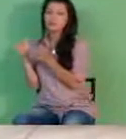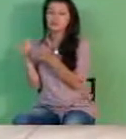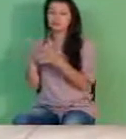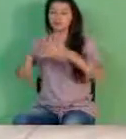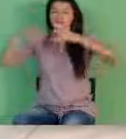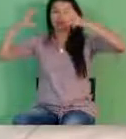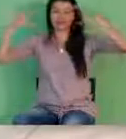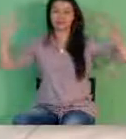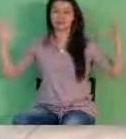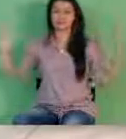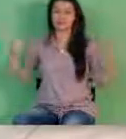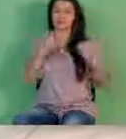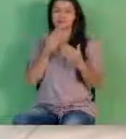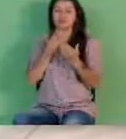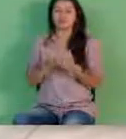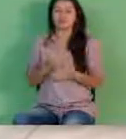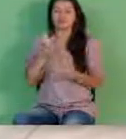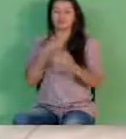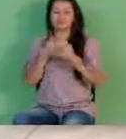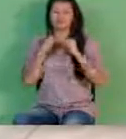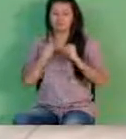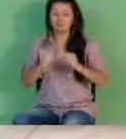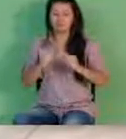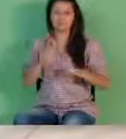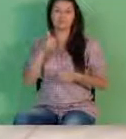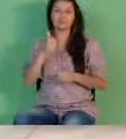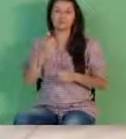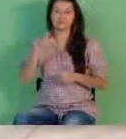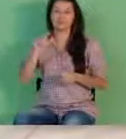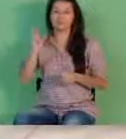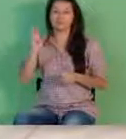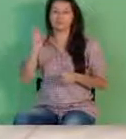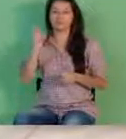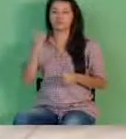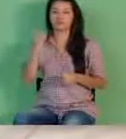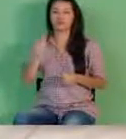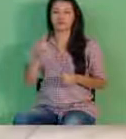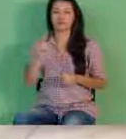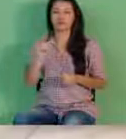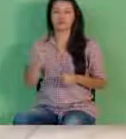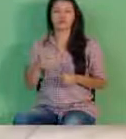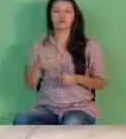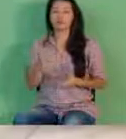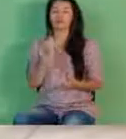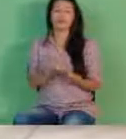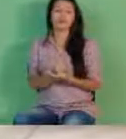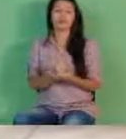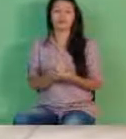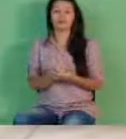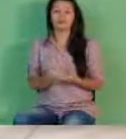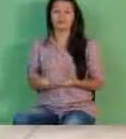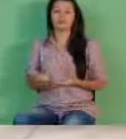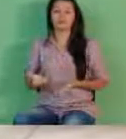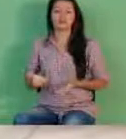gracias a la al esfuerzo y a la buena labor que ha hecho nuestro gerente y nada pues invitándolos